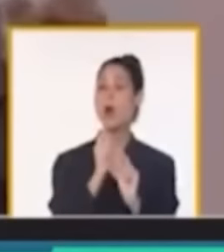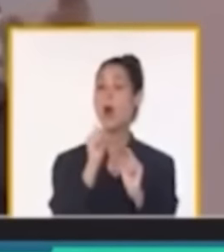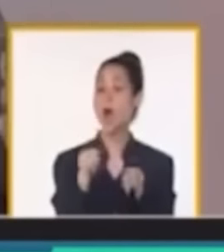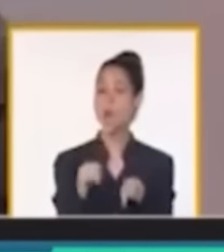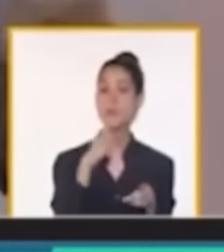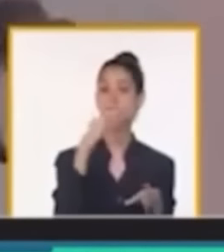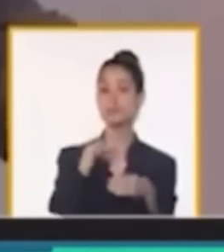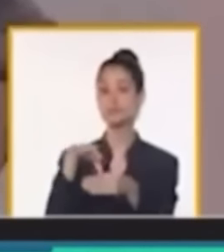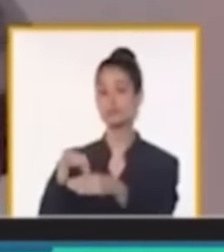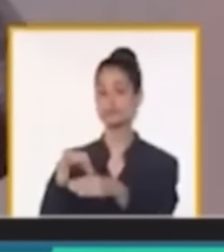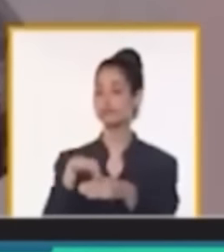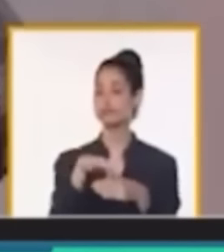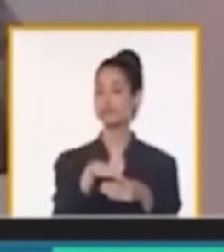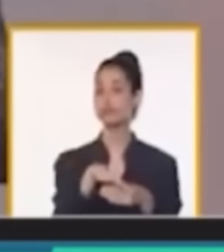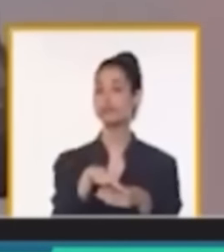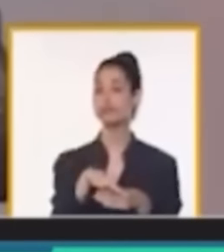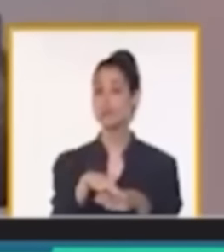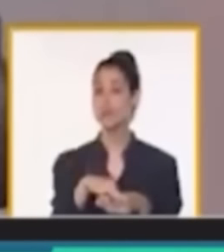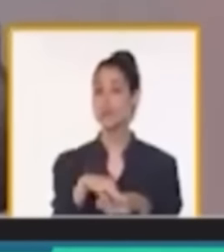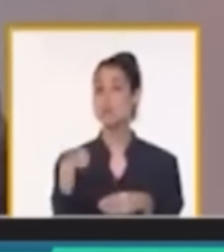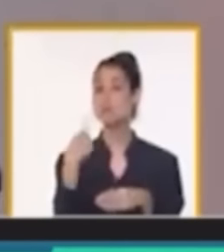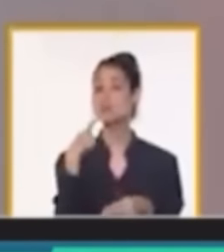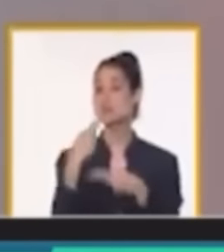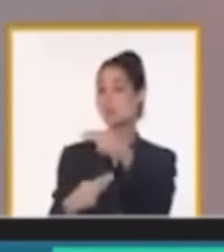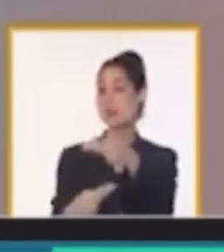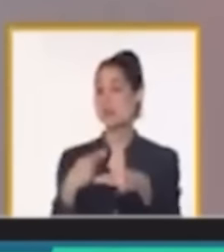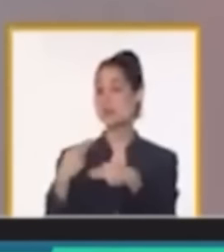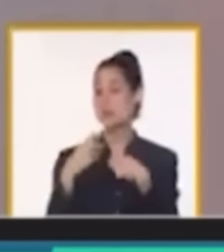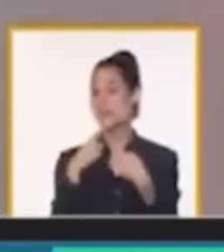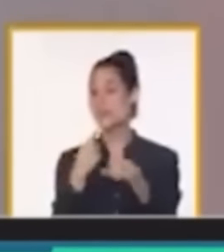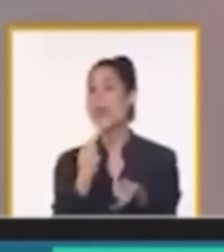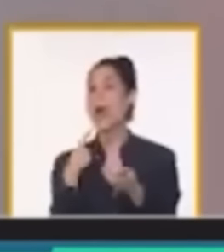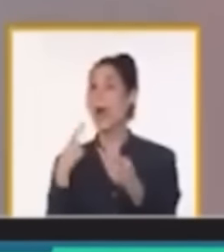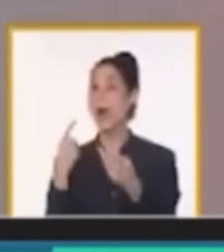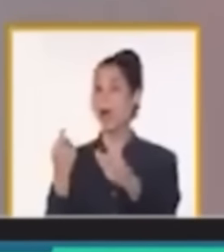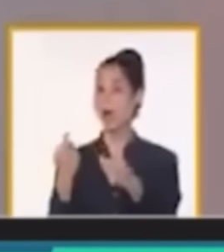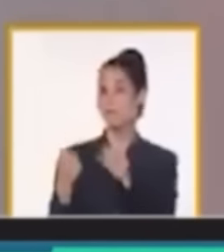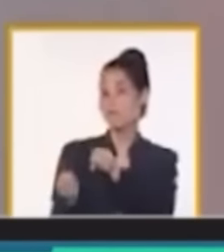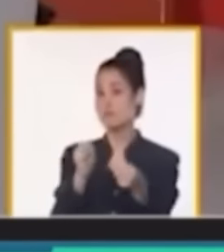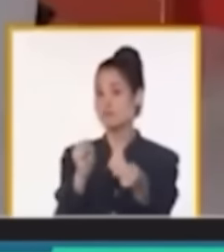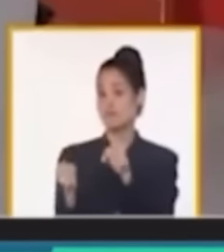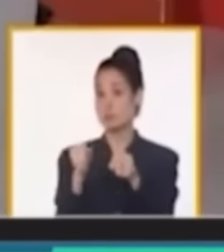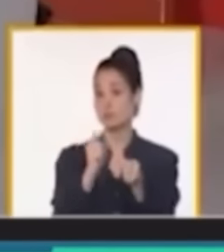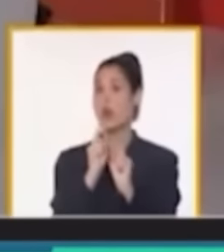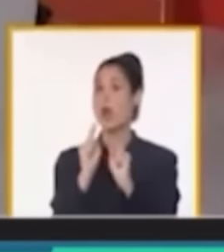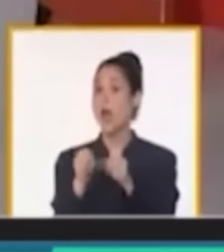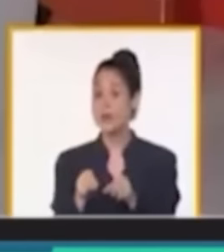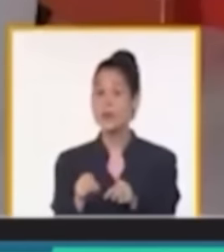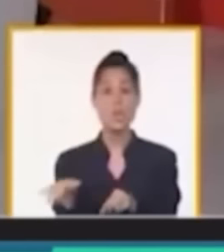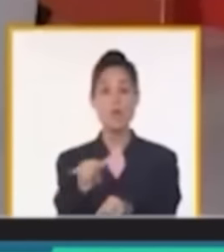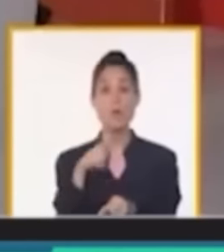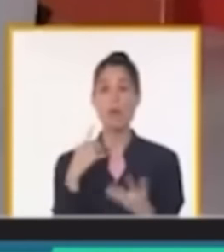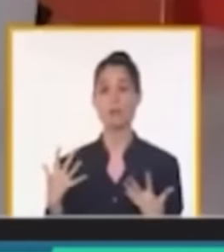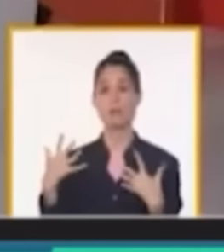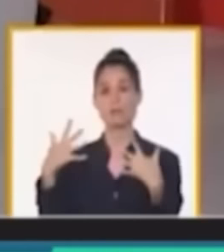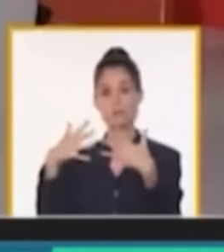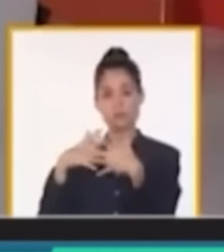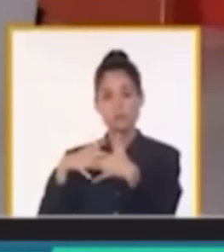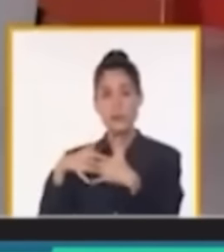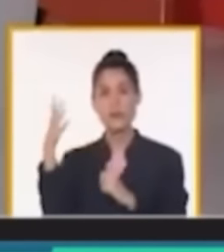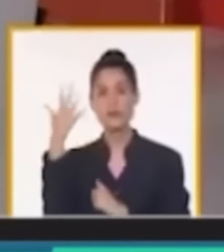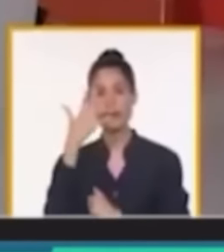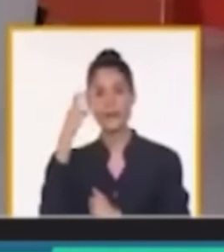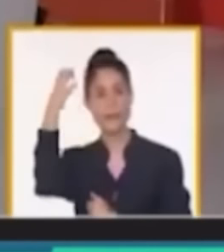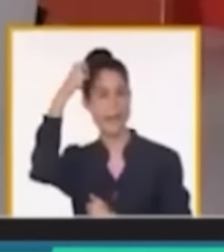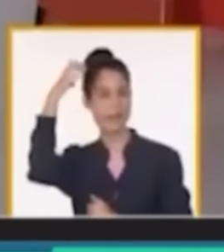concentrando gestión en productores que lo pueden hacer la propiedad sigue siendo Estatal y que responder a los intereses del Estado pero si productores eficient que necesitan más tierra el